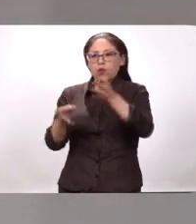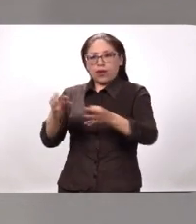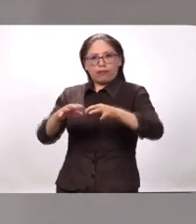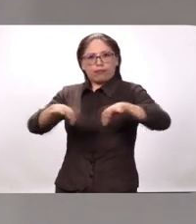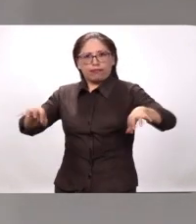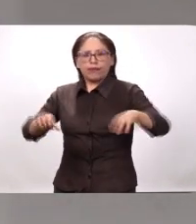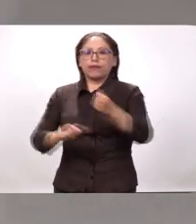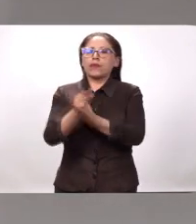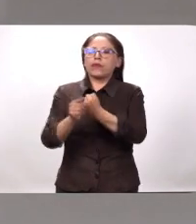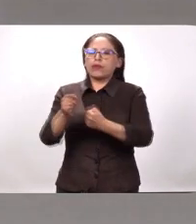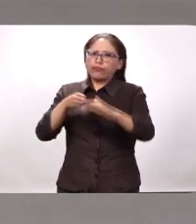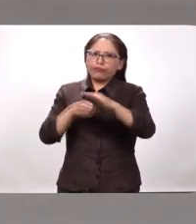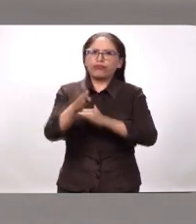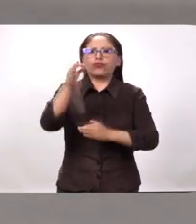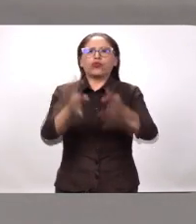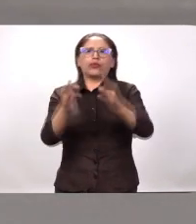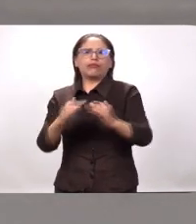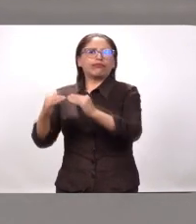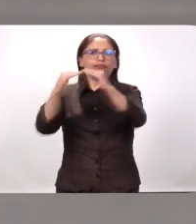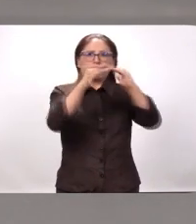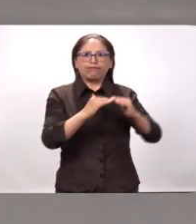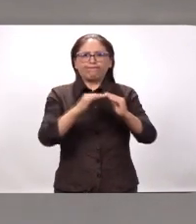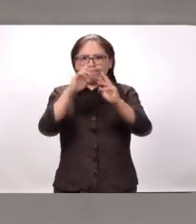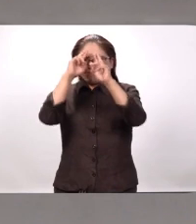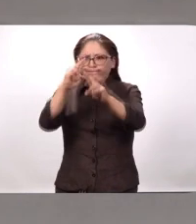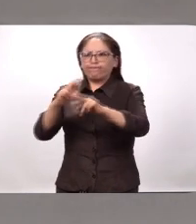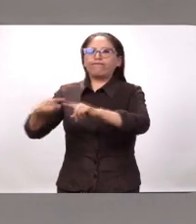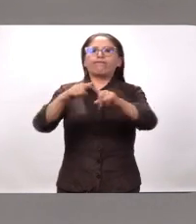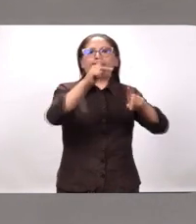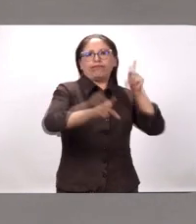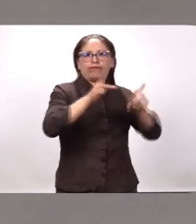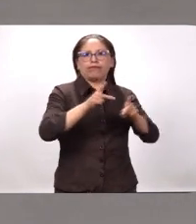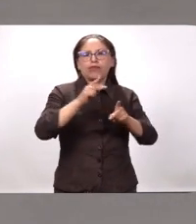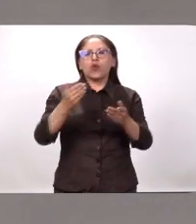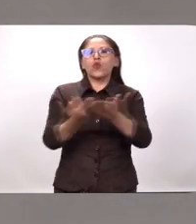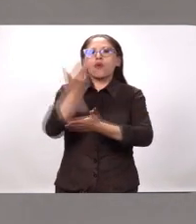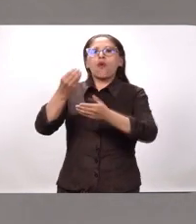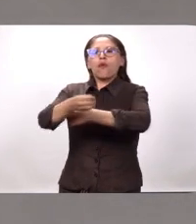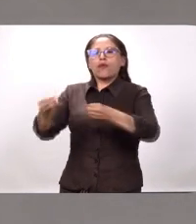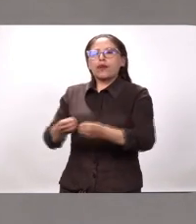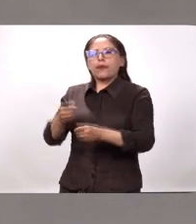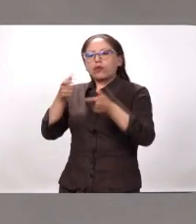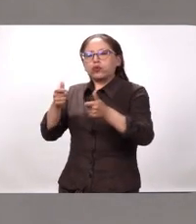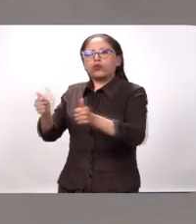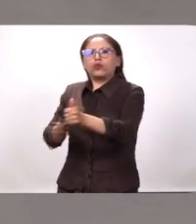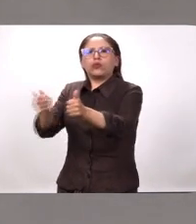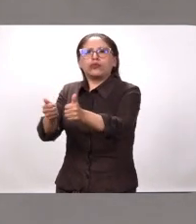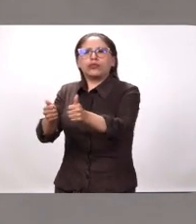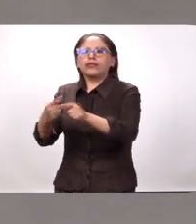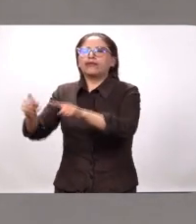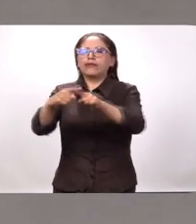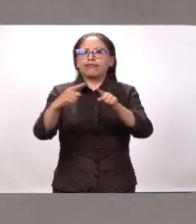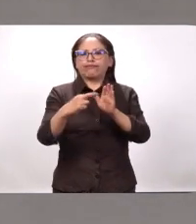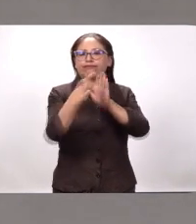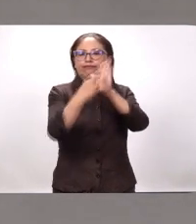reales y juzgados, garantizar el acceso equitativo a la justicia respetando la diversidad y la creación de una gestora para el control y